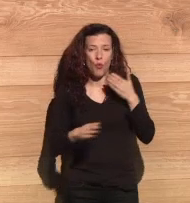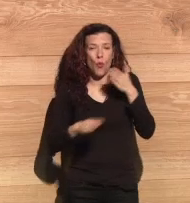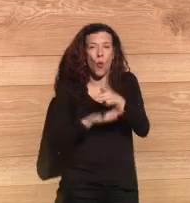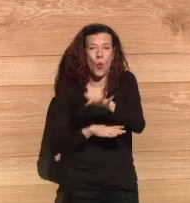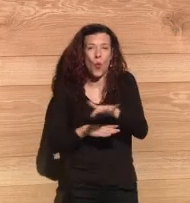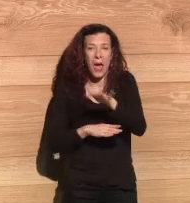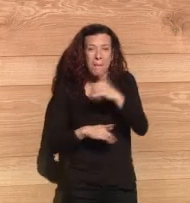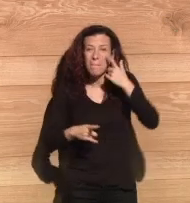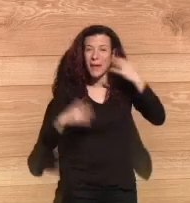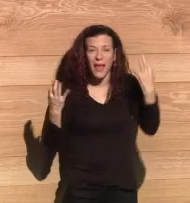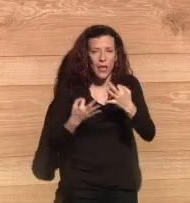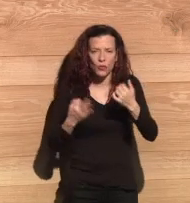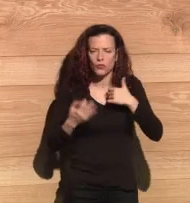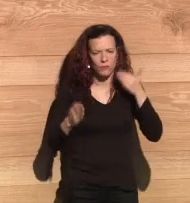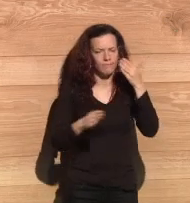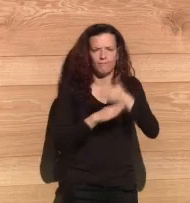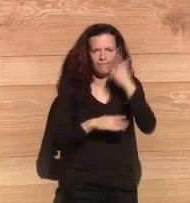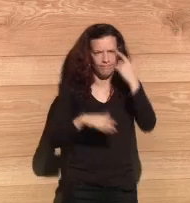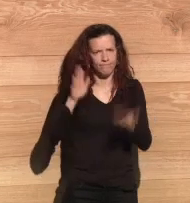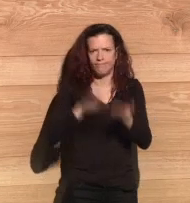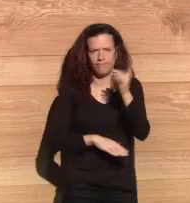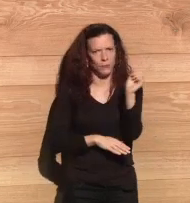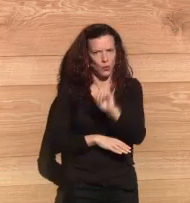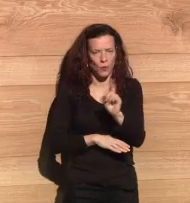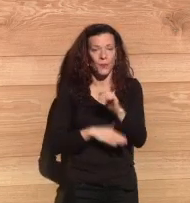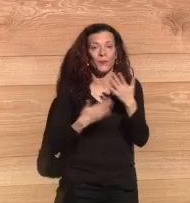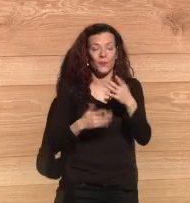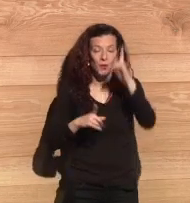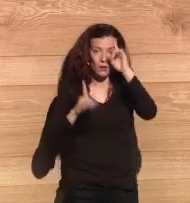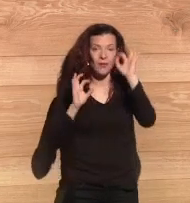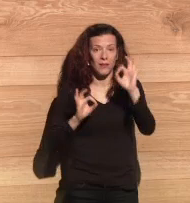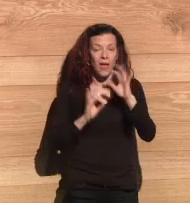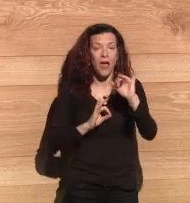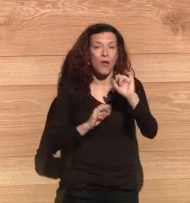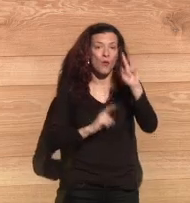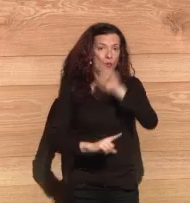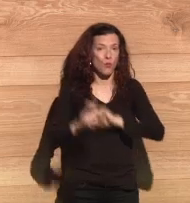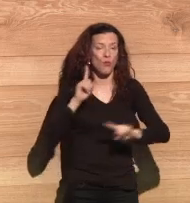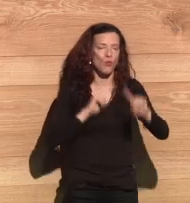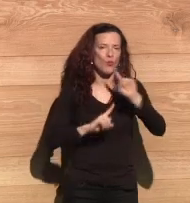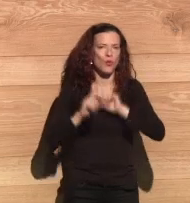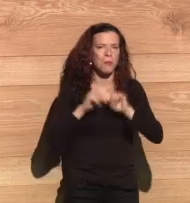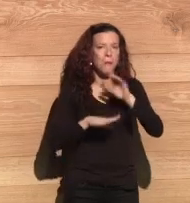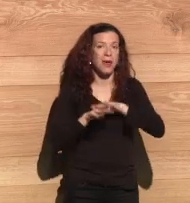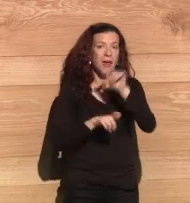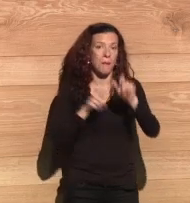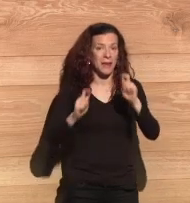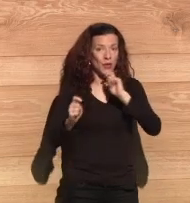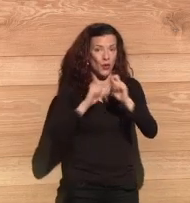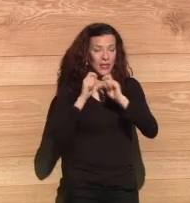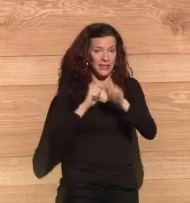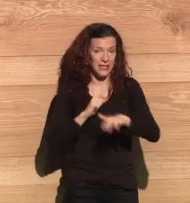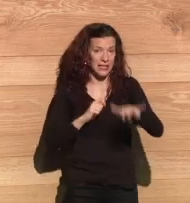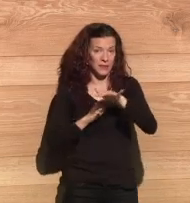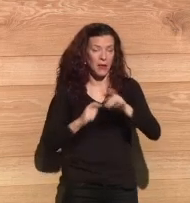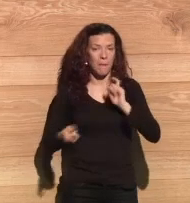en que sé que es peligroso, ¿no? Obviamente, hay un problema que para los periodistas locales de México